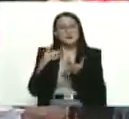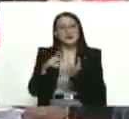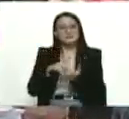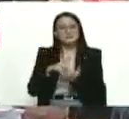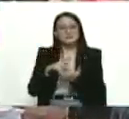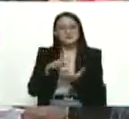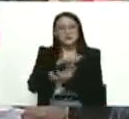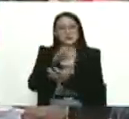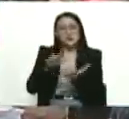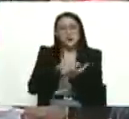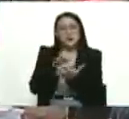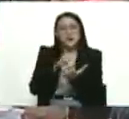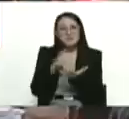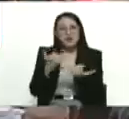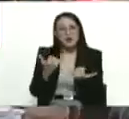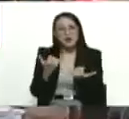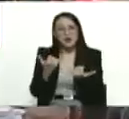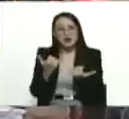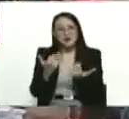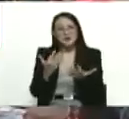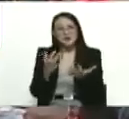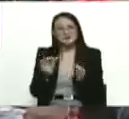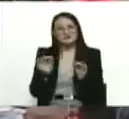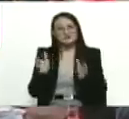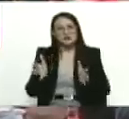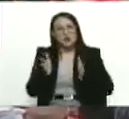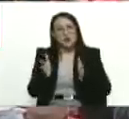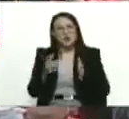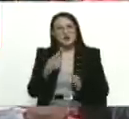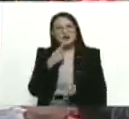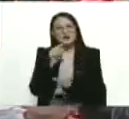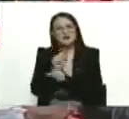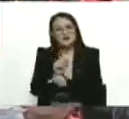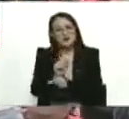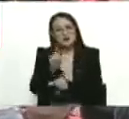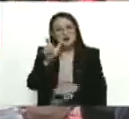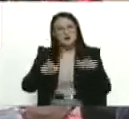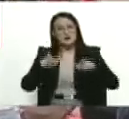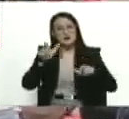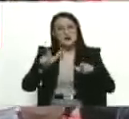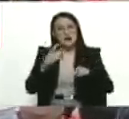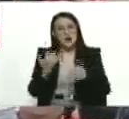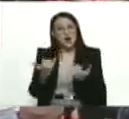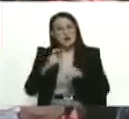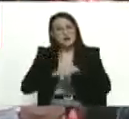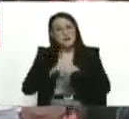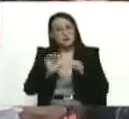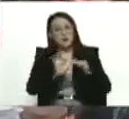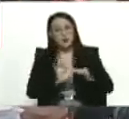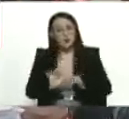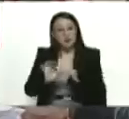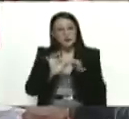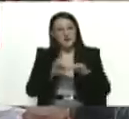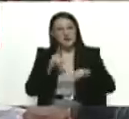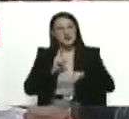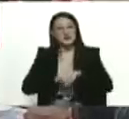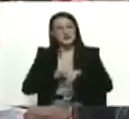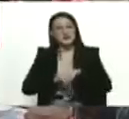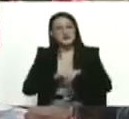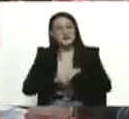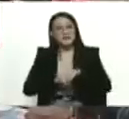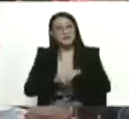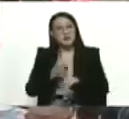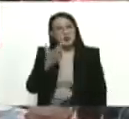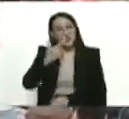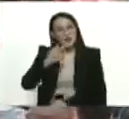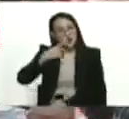pasiones, vamos a agarrarlo y vamos a abrazarlo y decirle, compañero, es tiempo de unidad, es tiempo de que somos